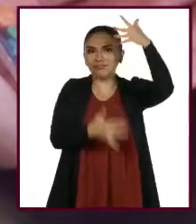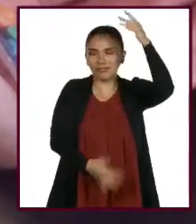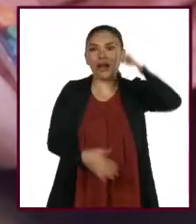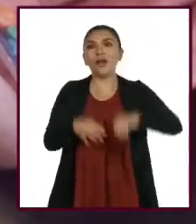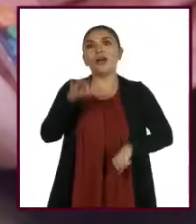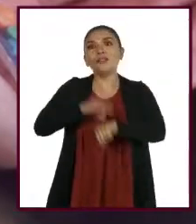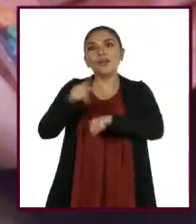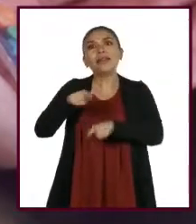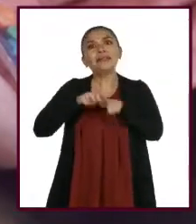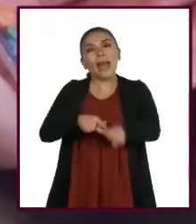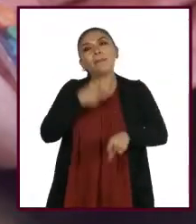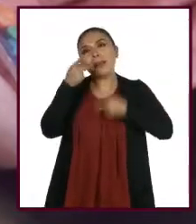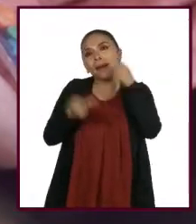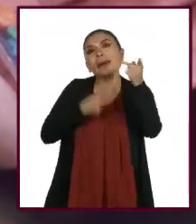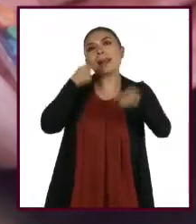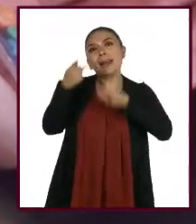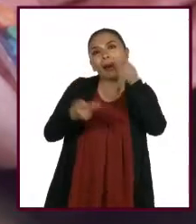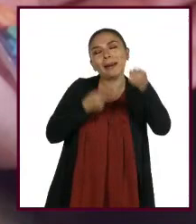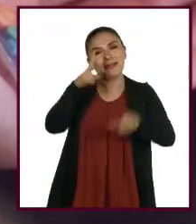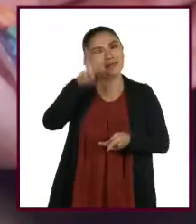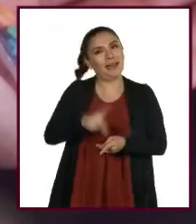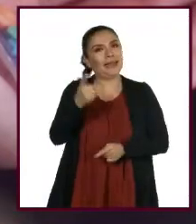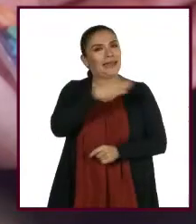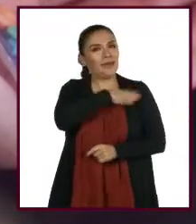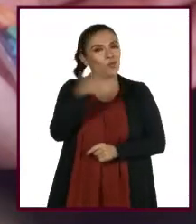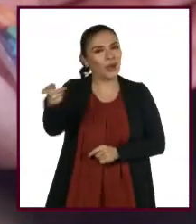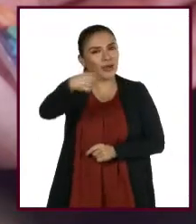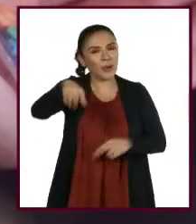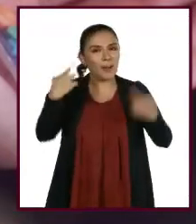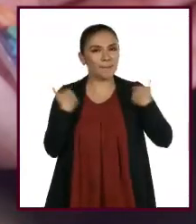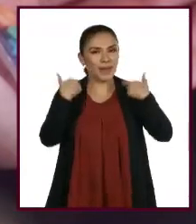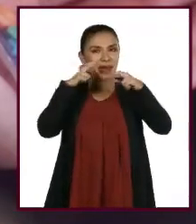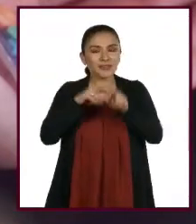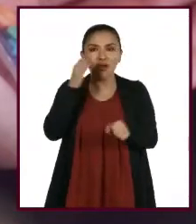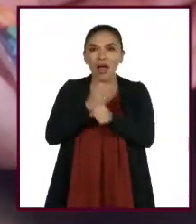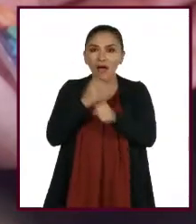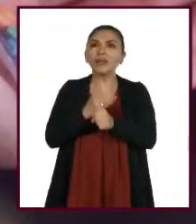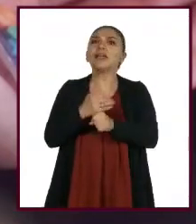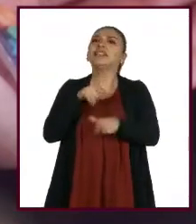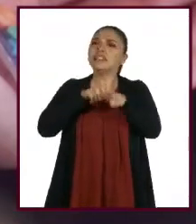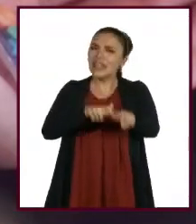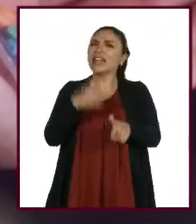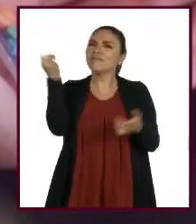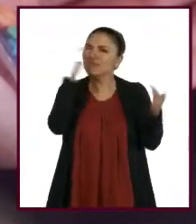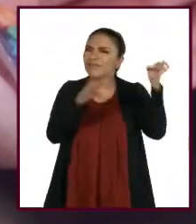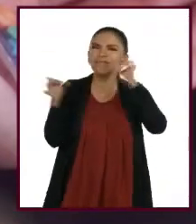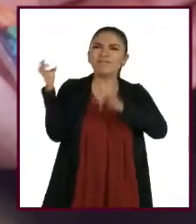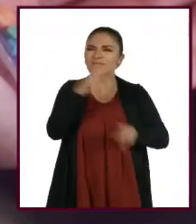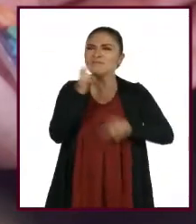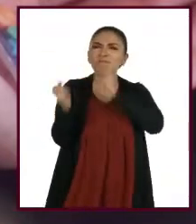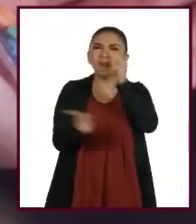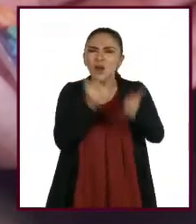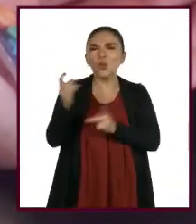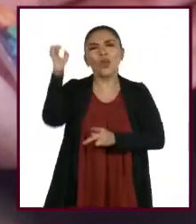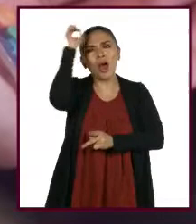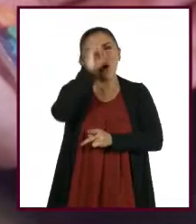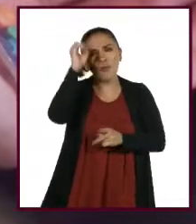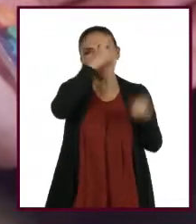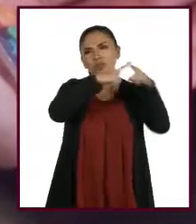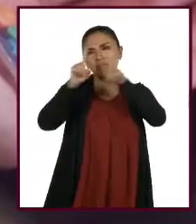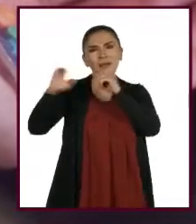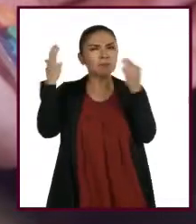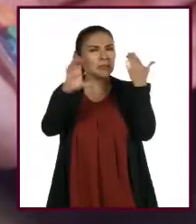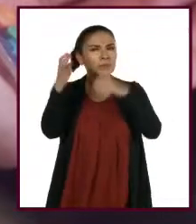ha dejado de hablar porque qué bueno, maestras, maestros, que ustedes se estén comunicando y que nos hagan llegar sus comentarios y